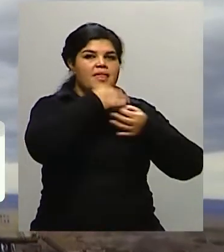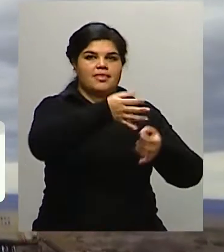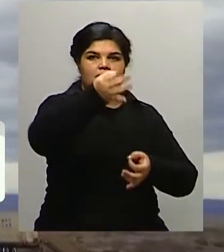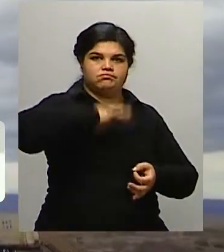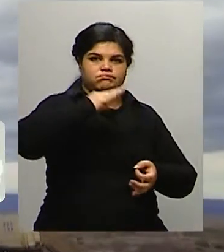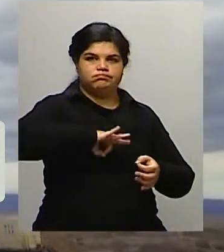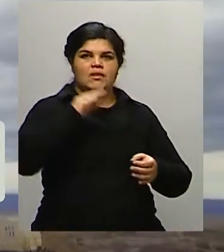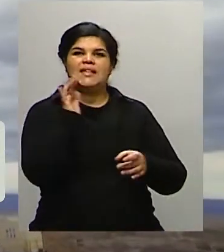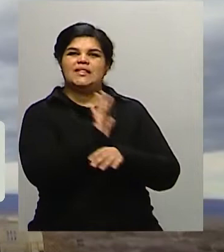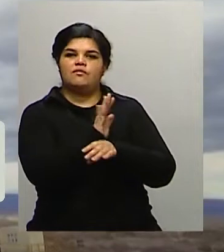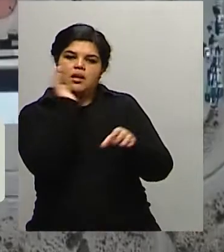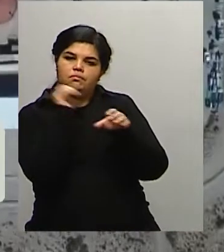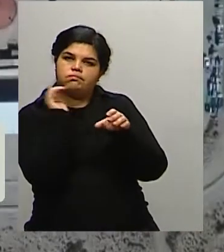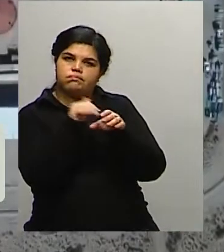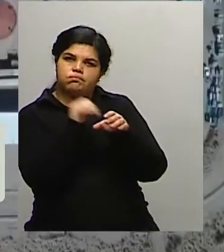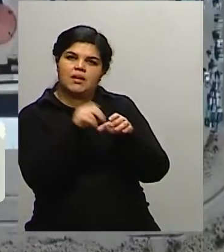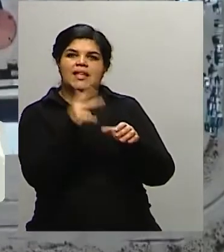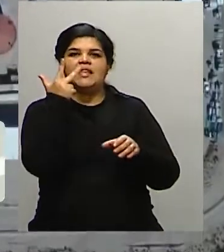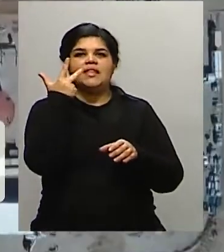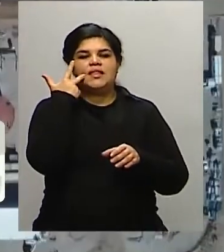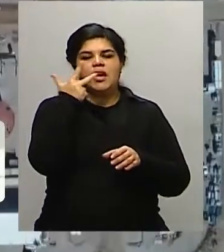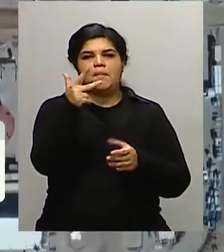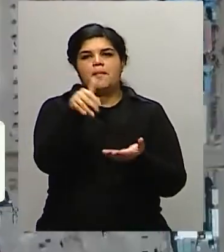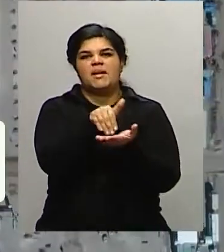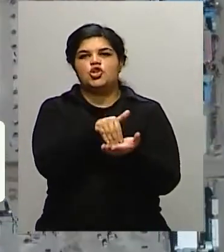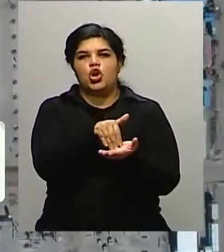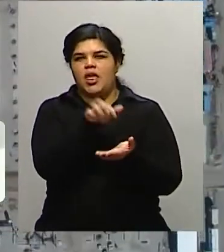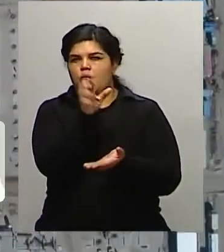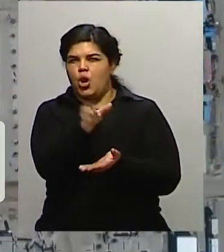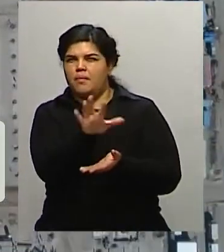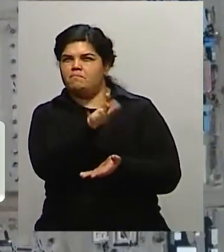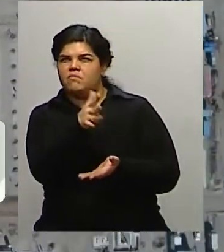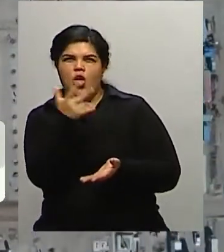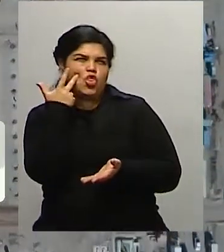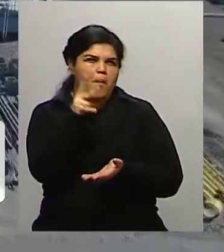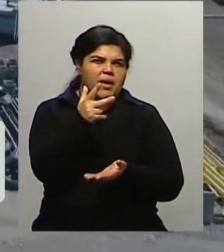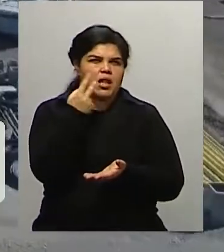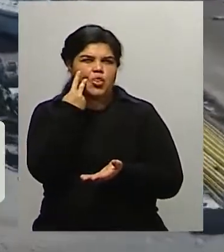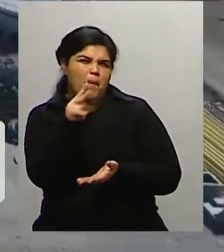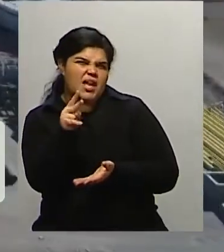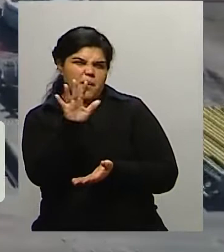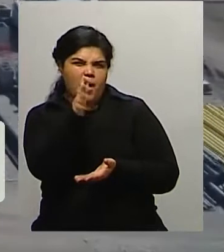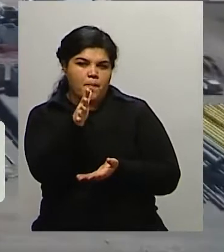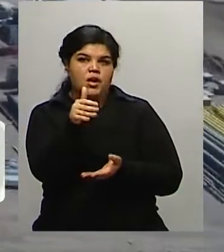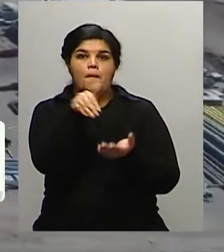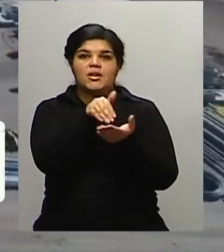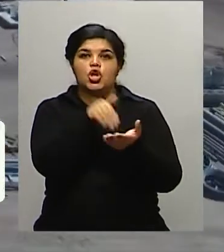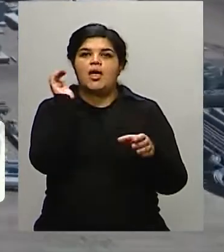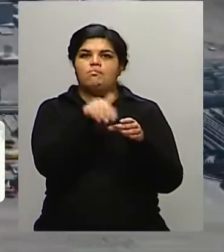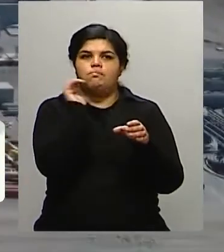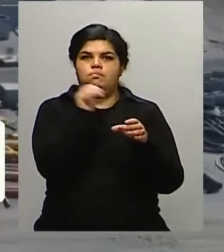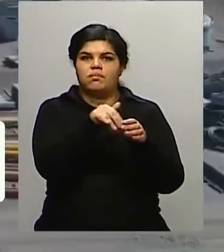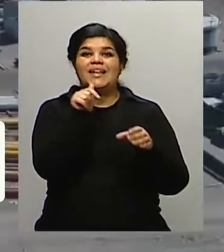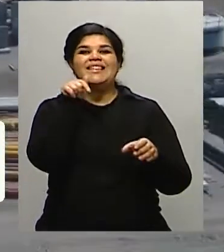más respecto de la proyección que estaba en el acuerdo con el Fondo, o 2 mil y algo, y eso nos ayudaría, en principio, a